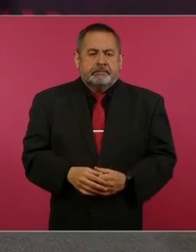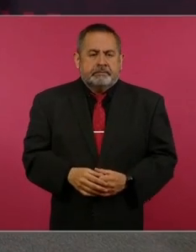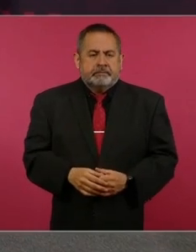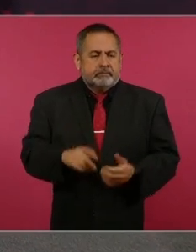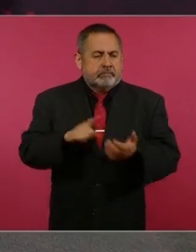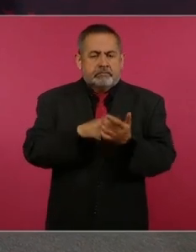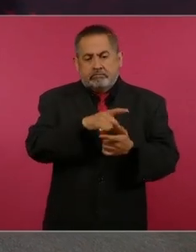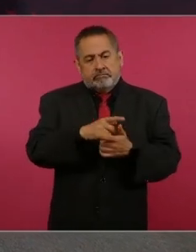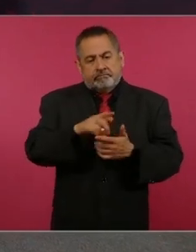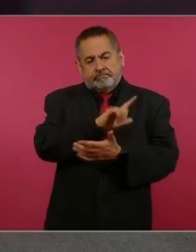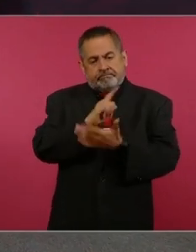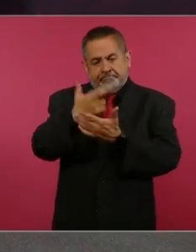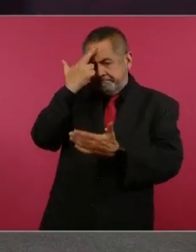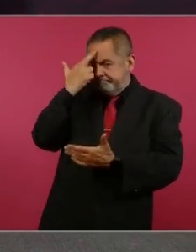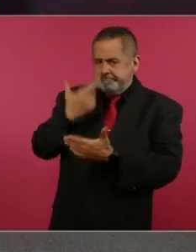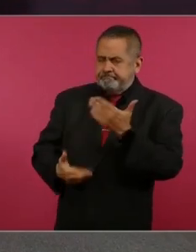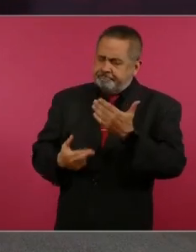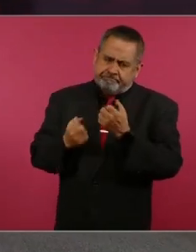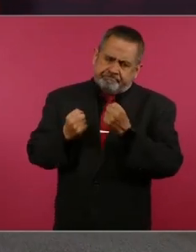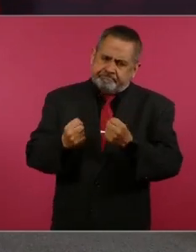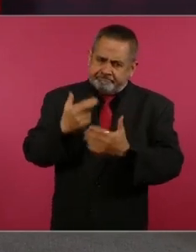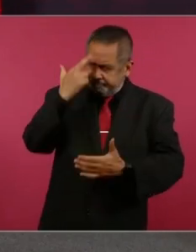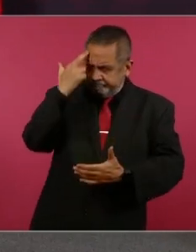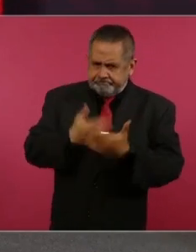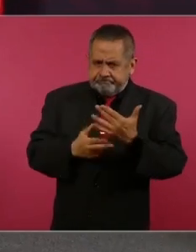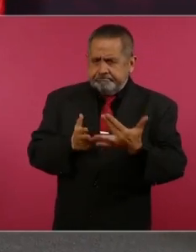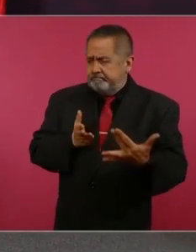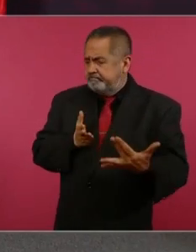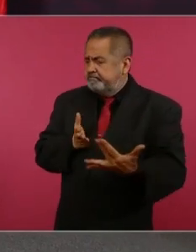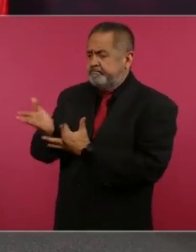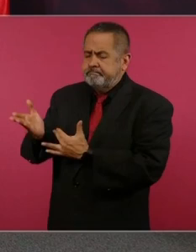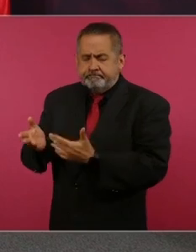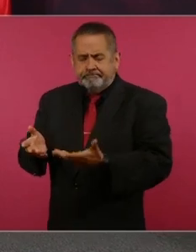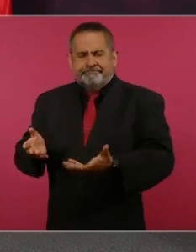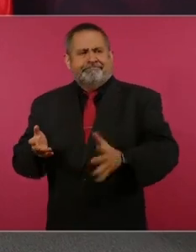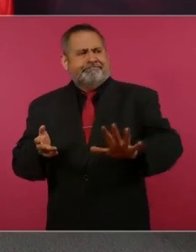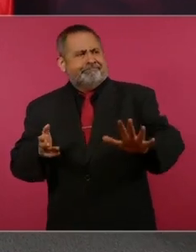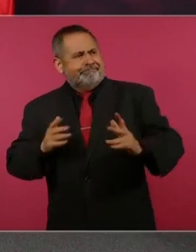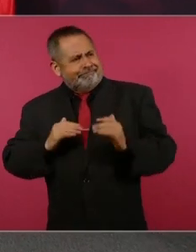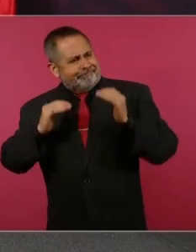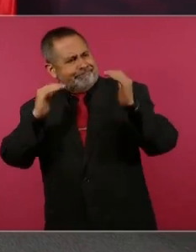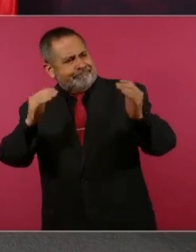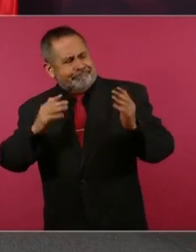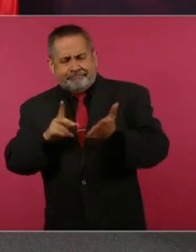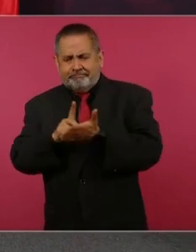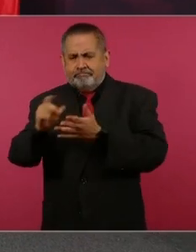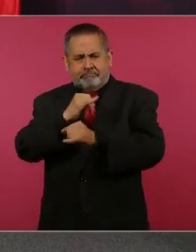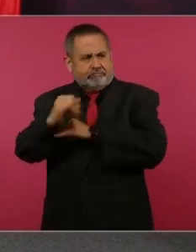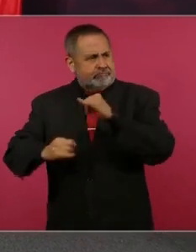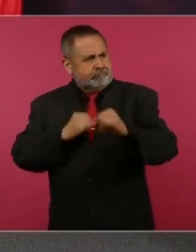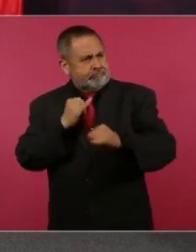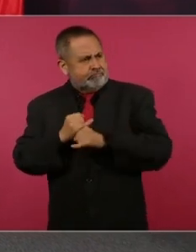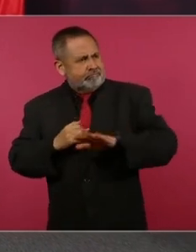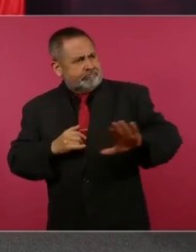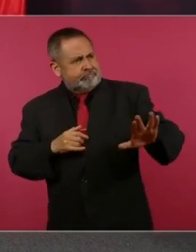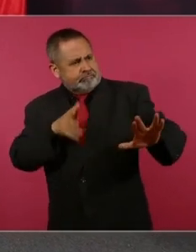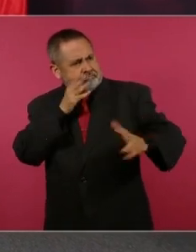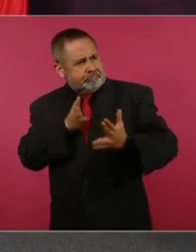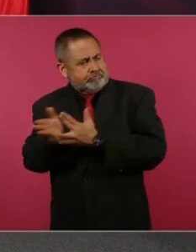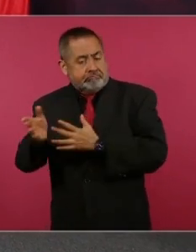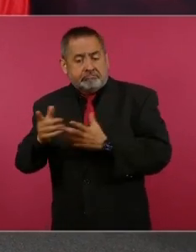hubo una violación flagrante a nuestra soberanía y al derecho internacional.